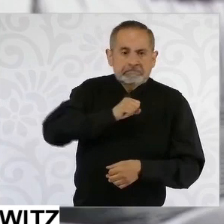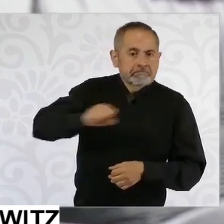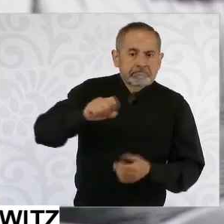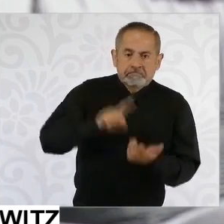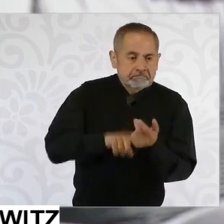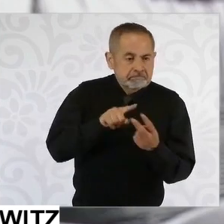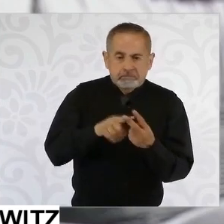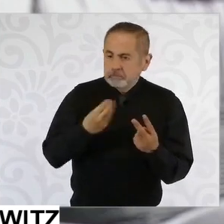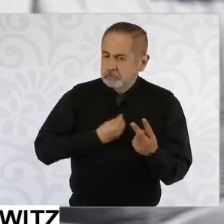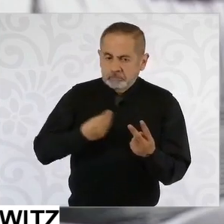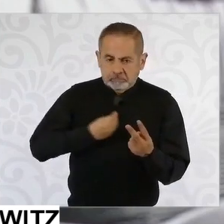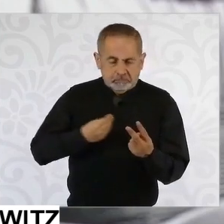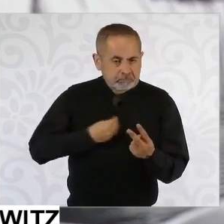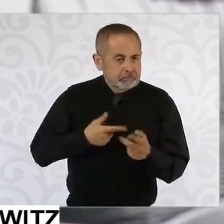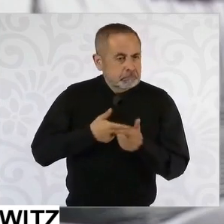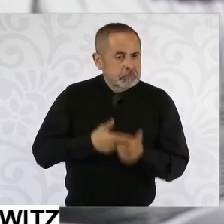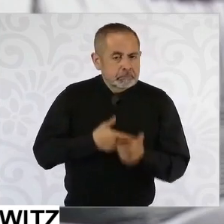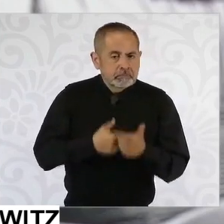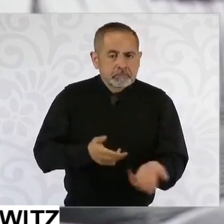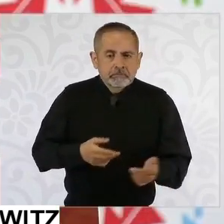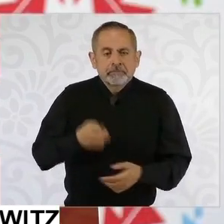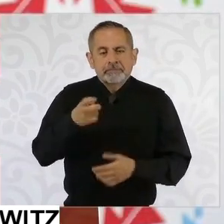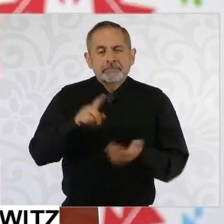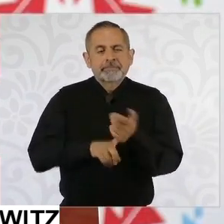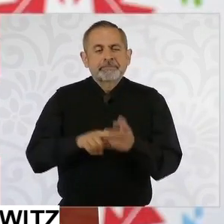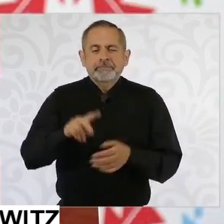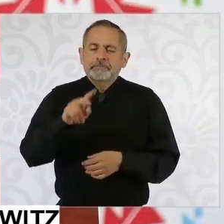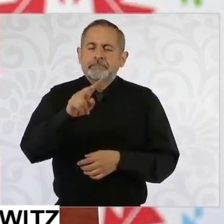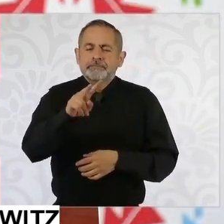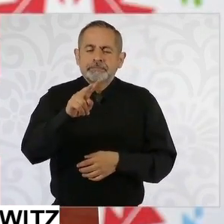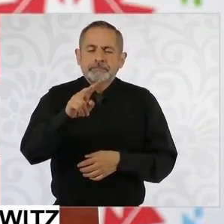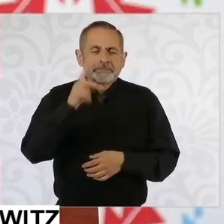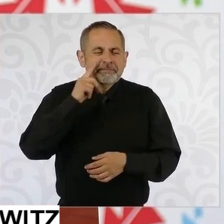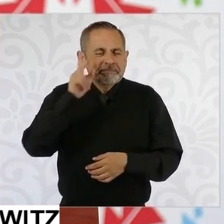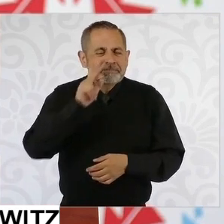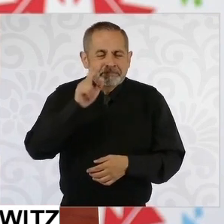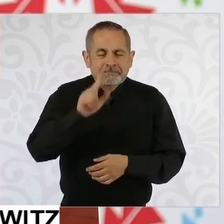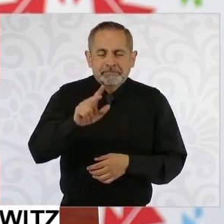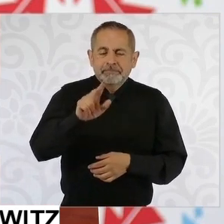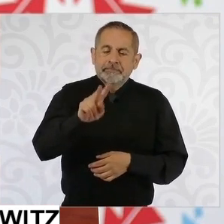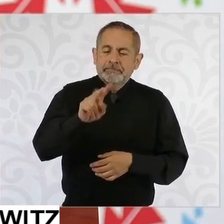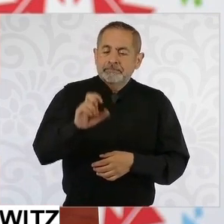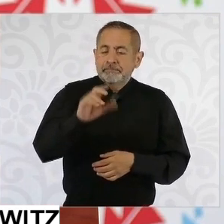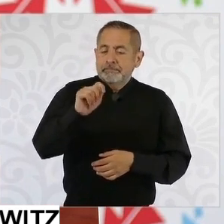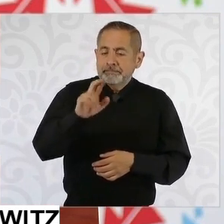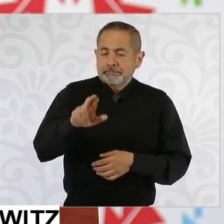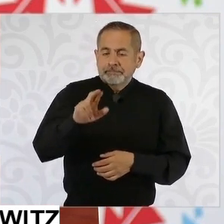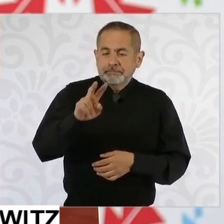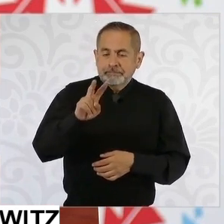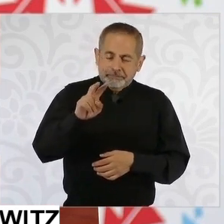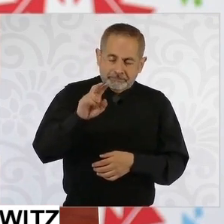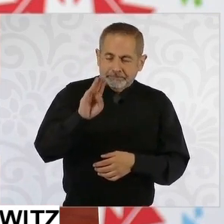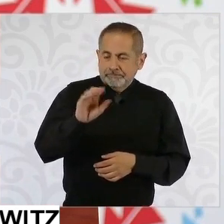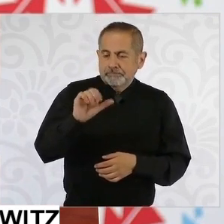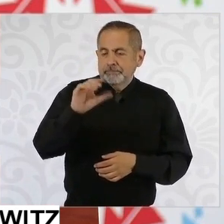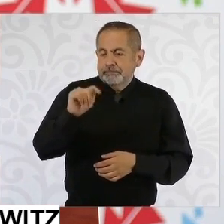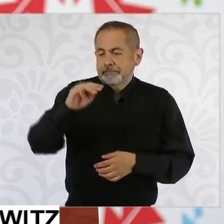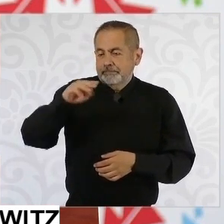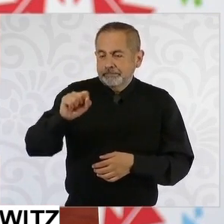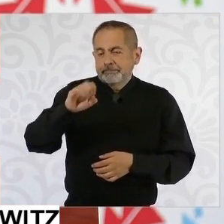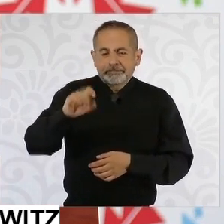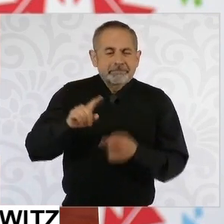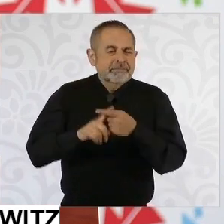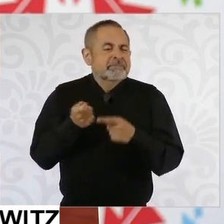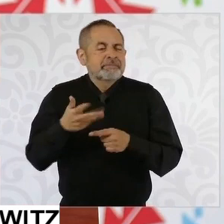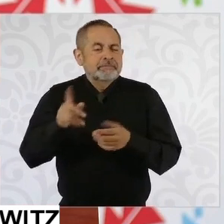los antibióticos es con una prueba que se llama beta-lactamasa, BLE positiva, la conocemos nosotros en el